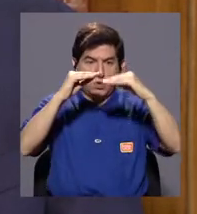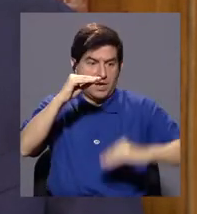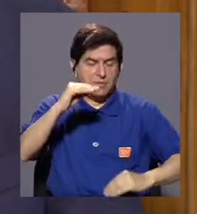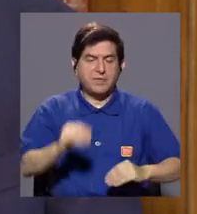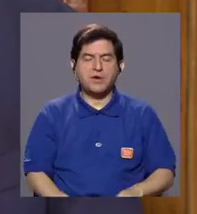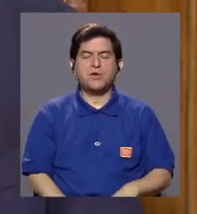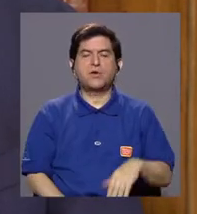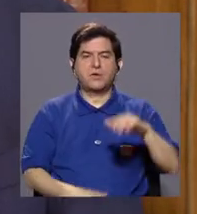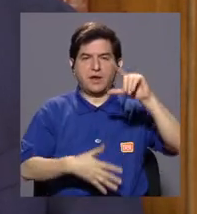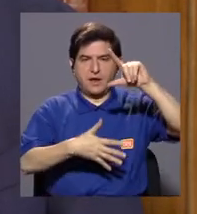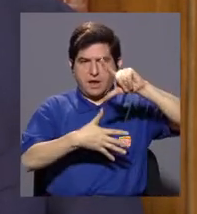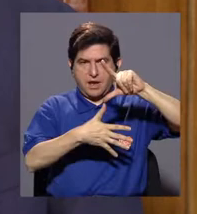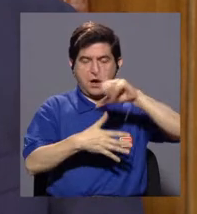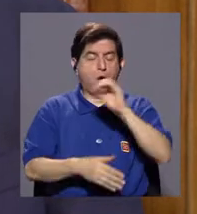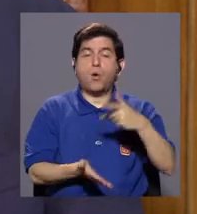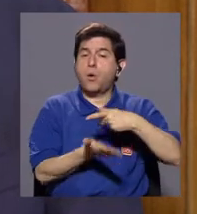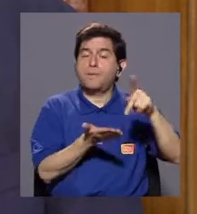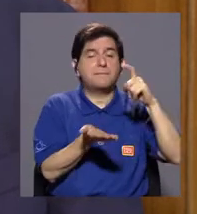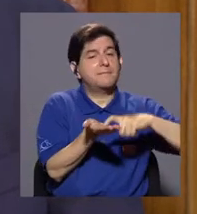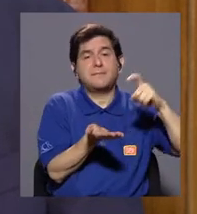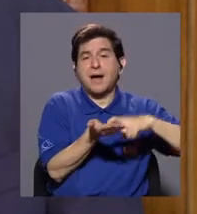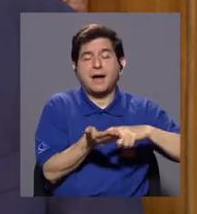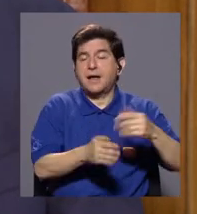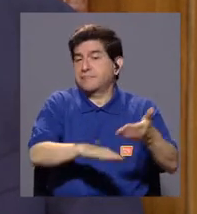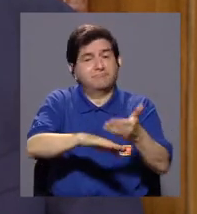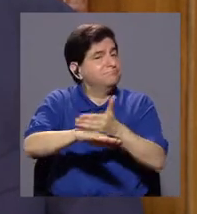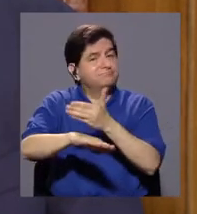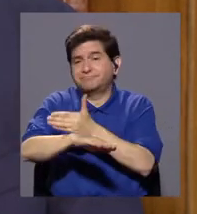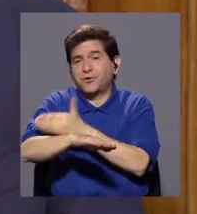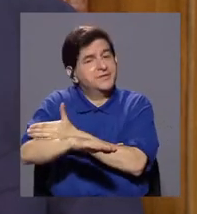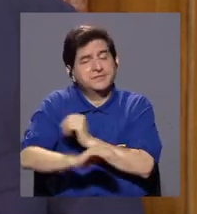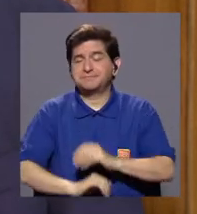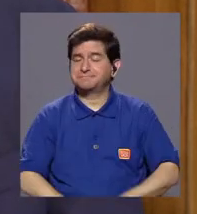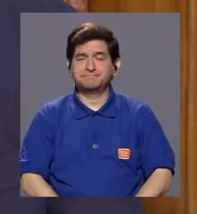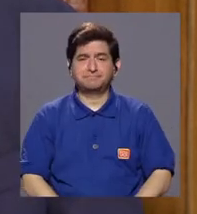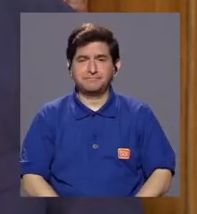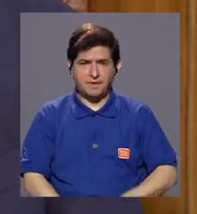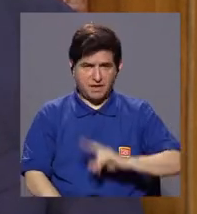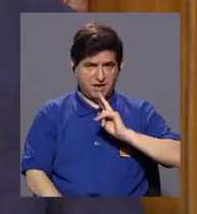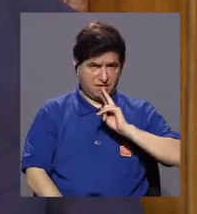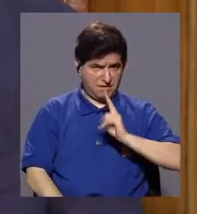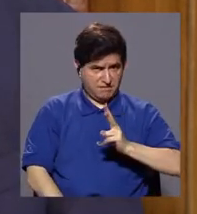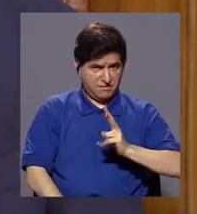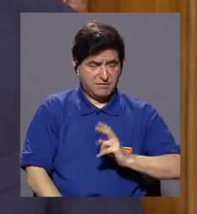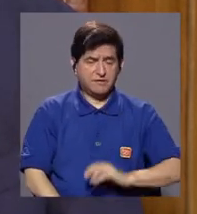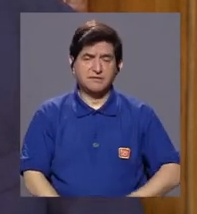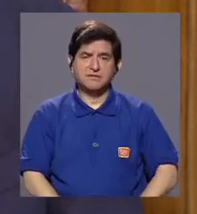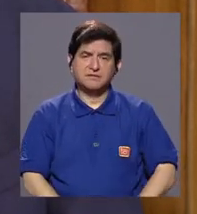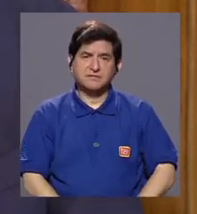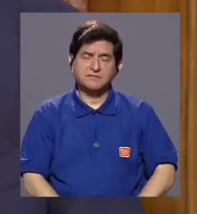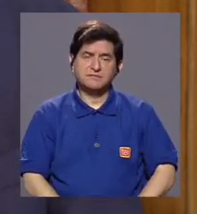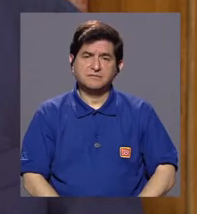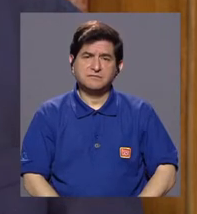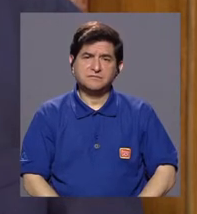América Latina, o pagamos la deuda y no crecemos. Y la verdad es que